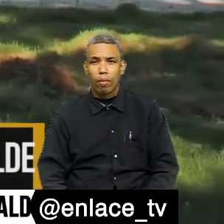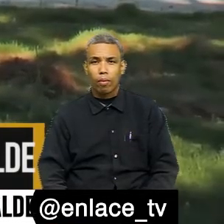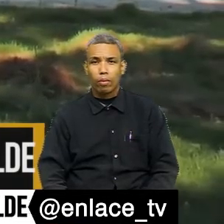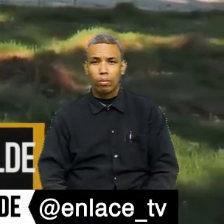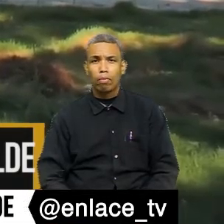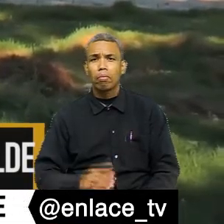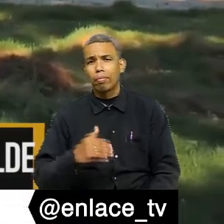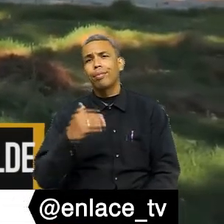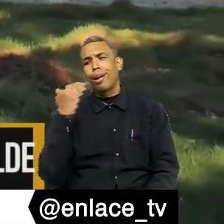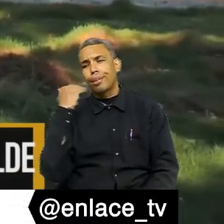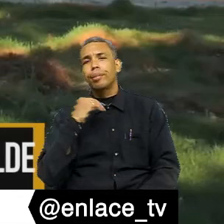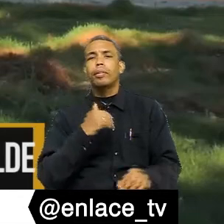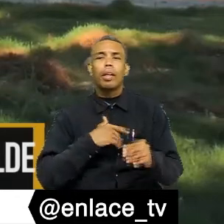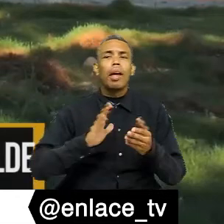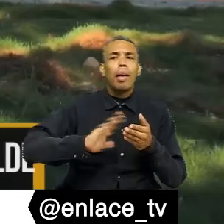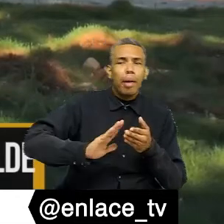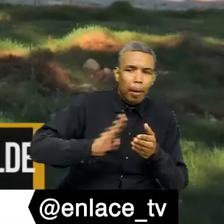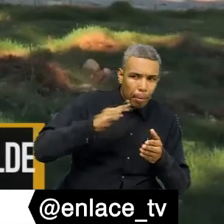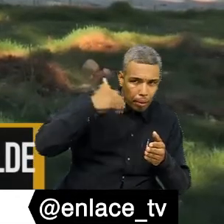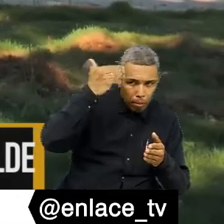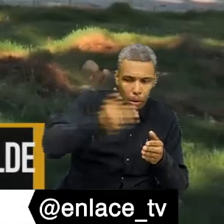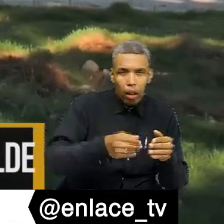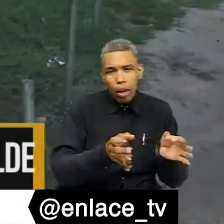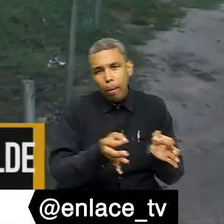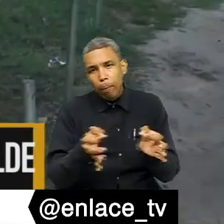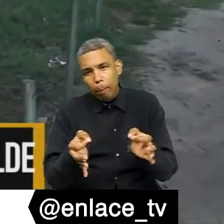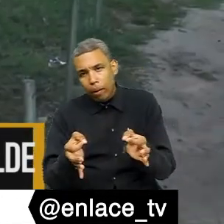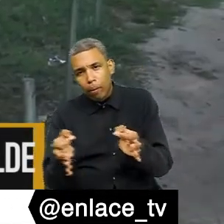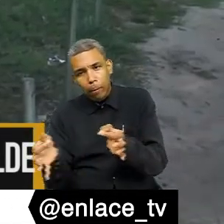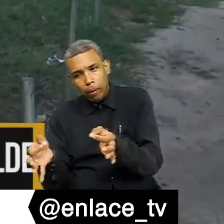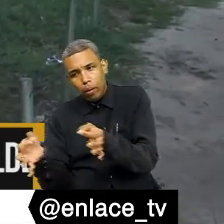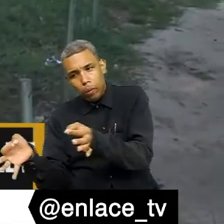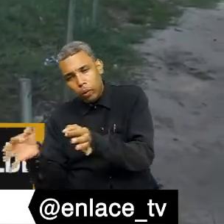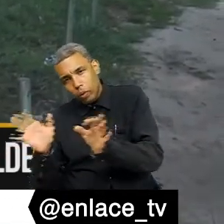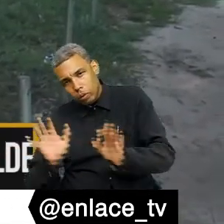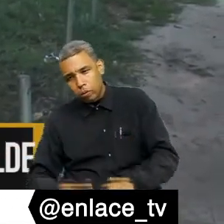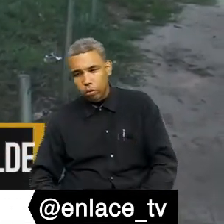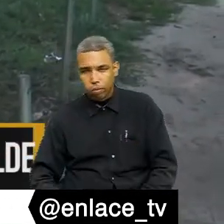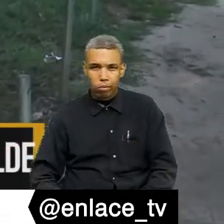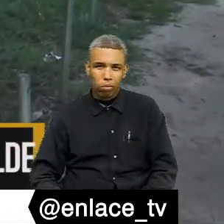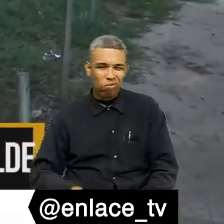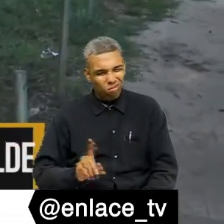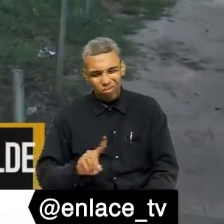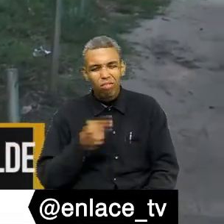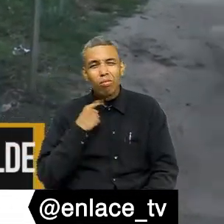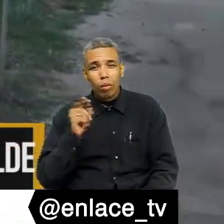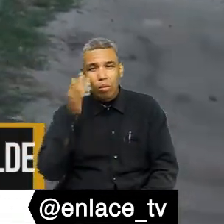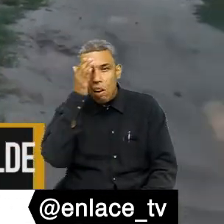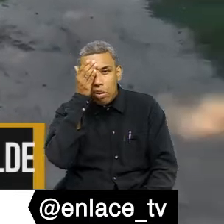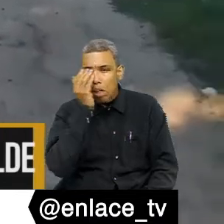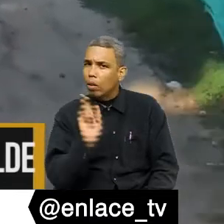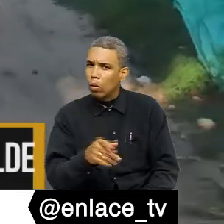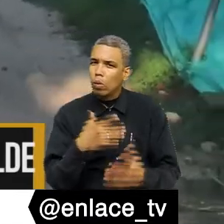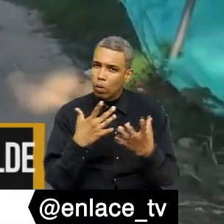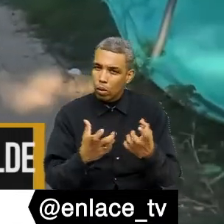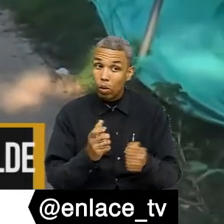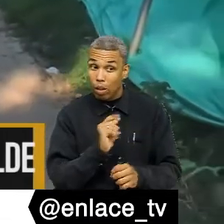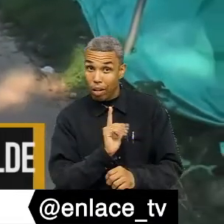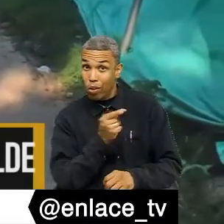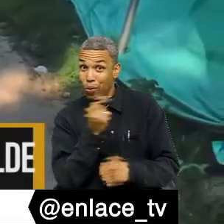mal. Entonces, yo lo que le he dicho, si nos lo van a entregar, que nos lo entregue muy bien, completo, bonito. Están haciendo un esfuerzo. Si